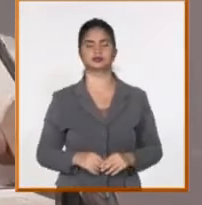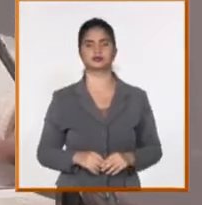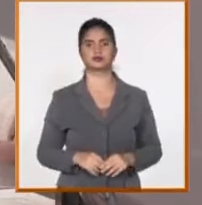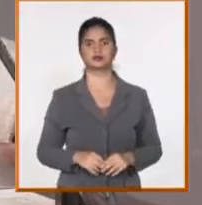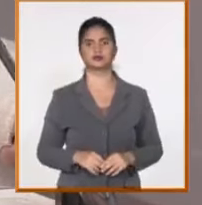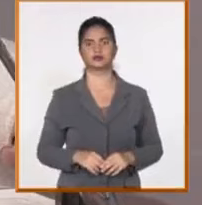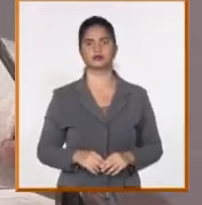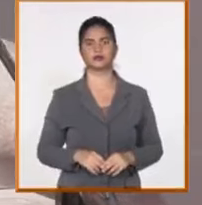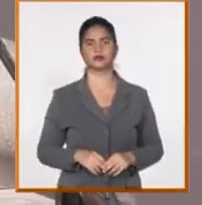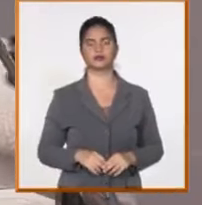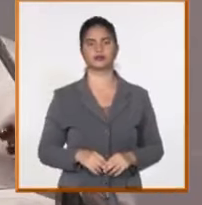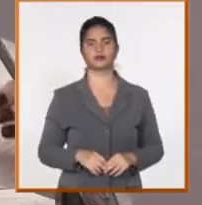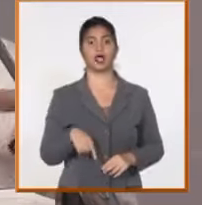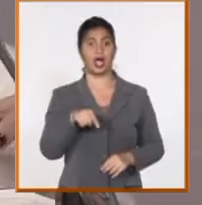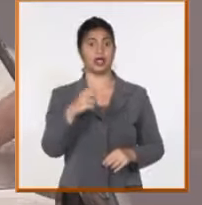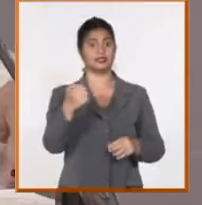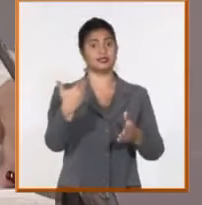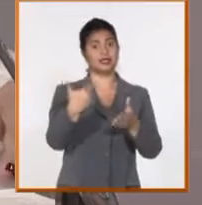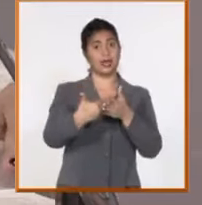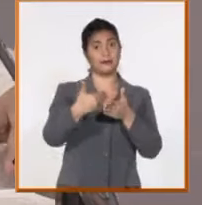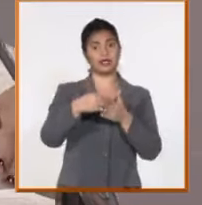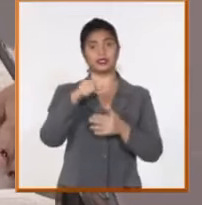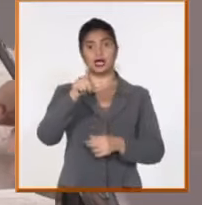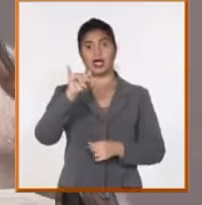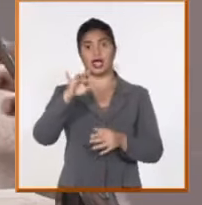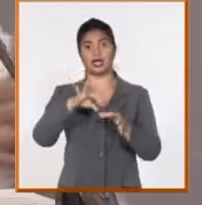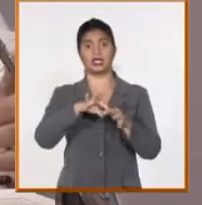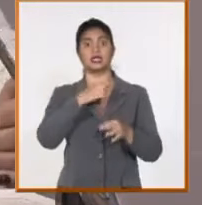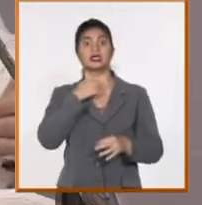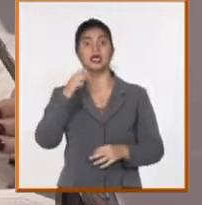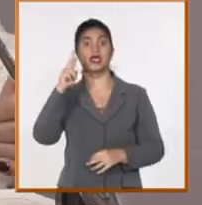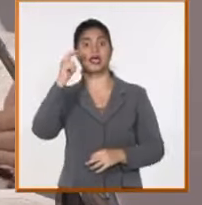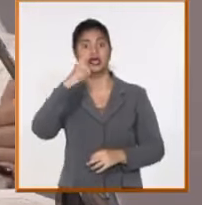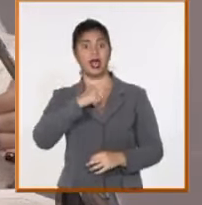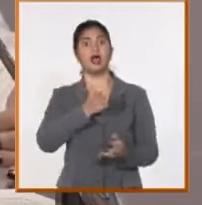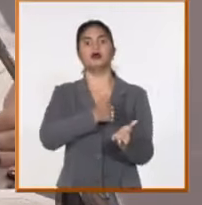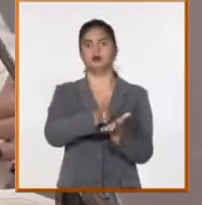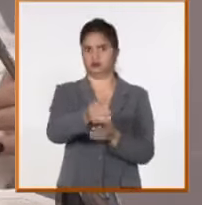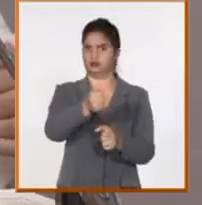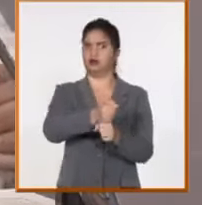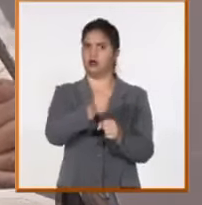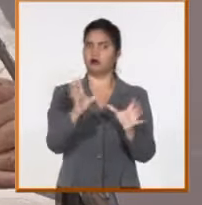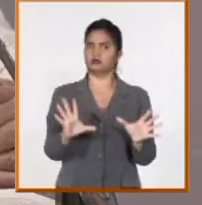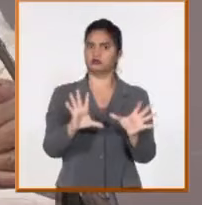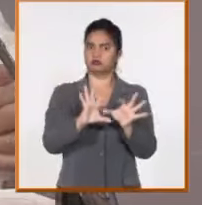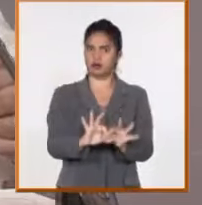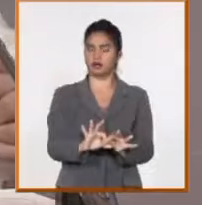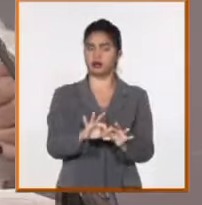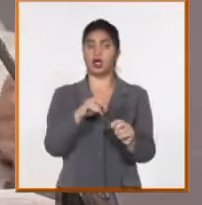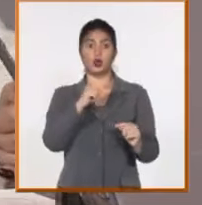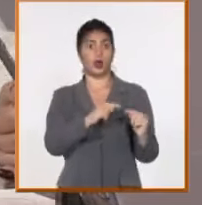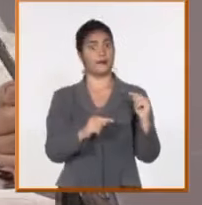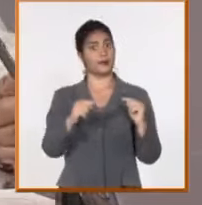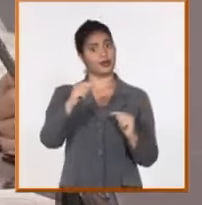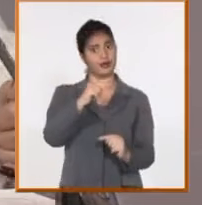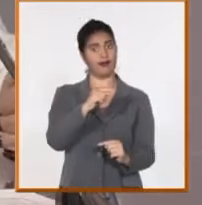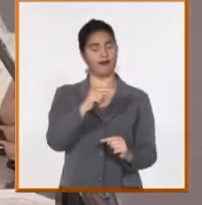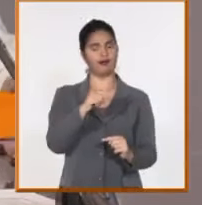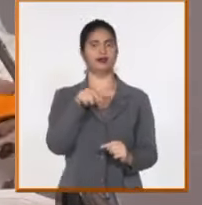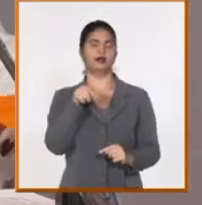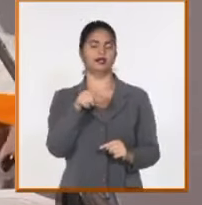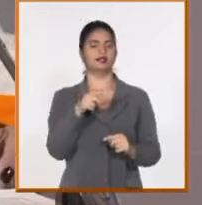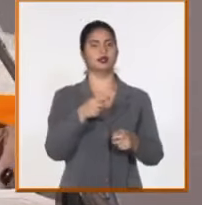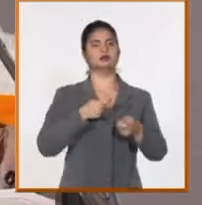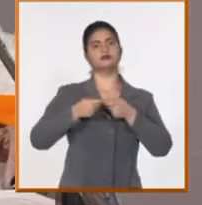está detenida en el tiempo ha mantenido haciendo inversiones y una de las prioridades que tuvo eh fue esta inversión de la